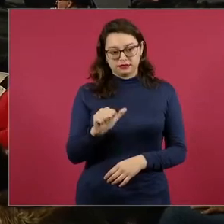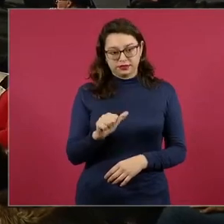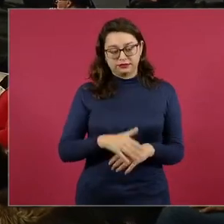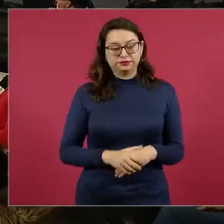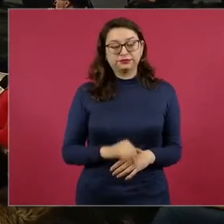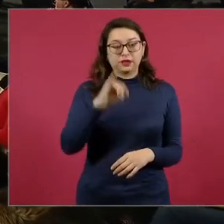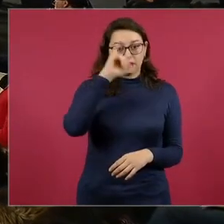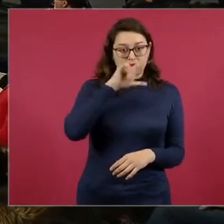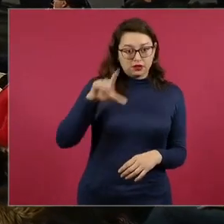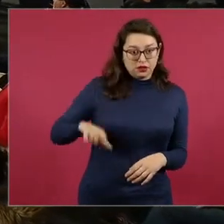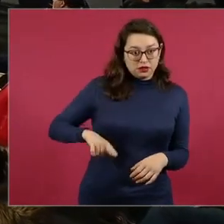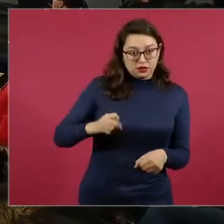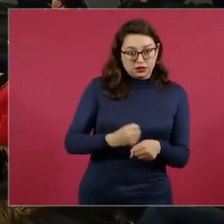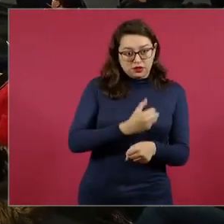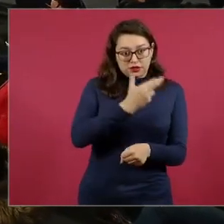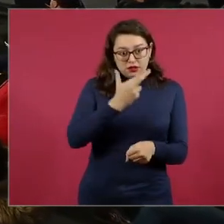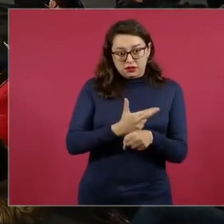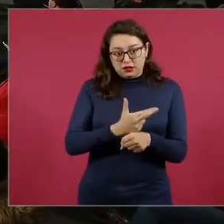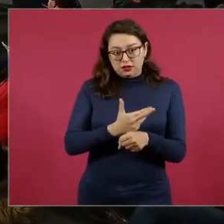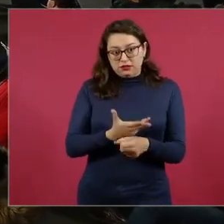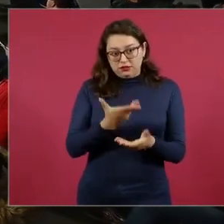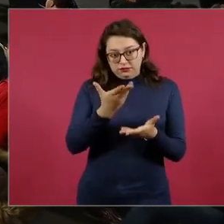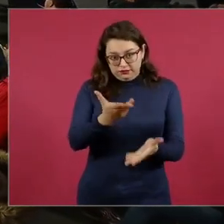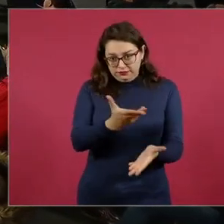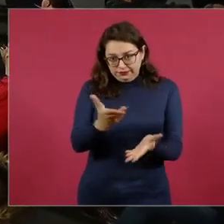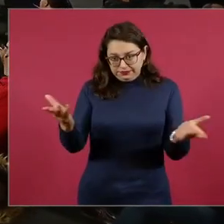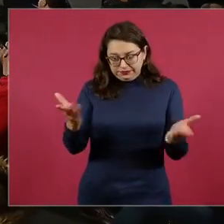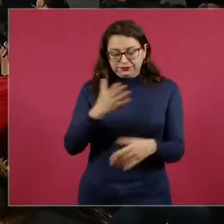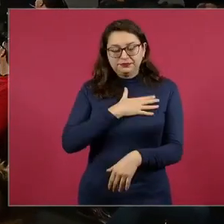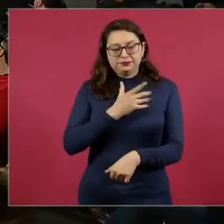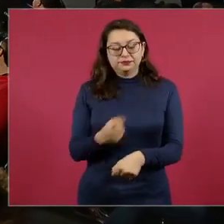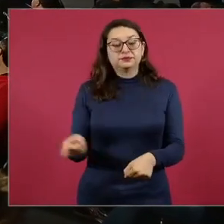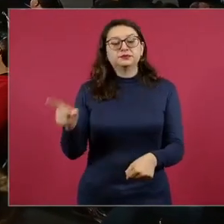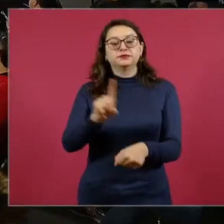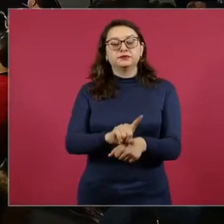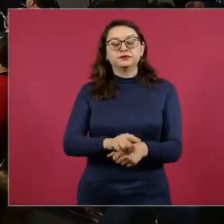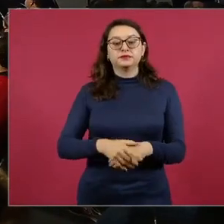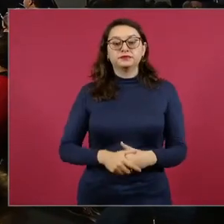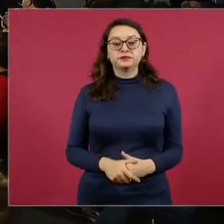secretaria, funcionarios, subsecretario. Buenos días.